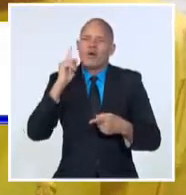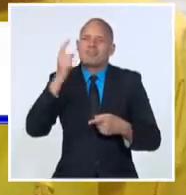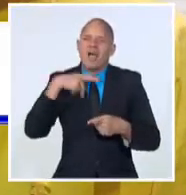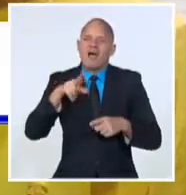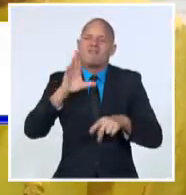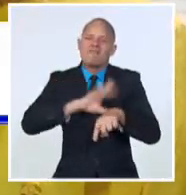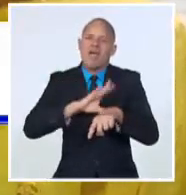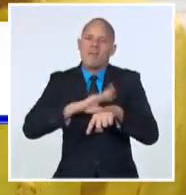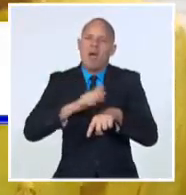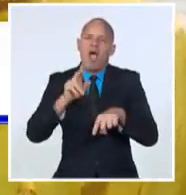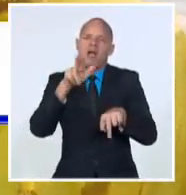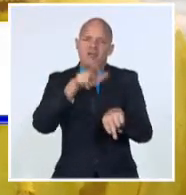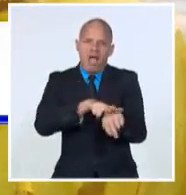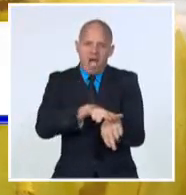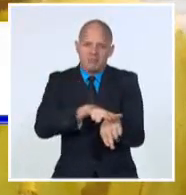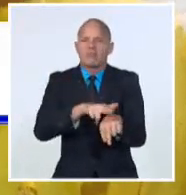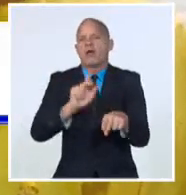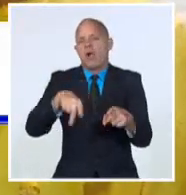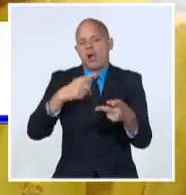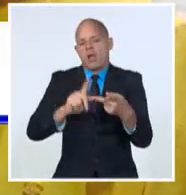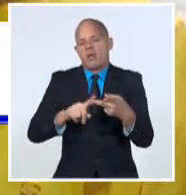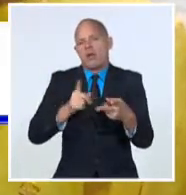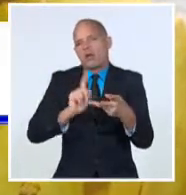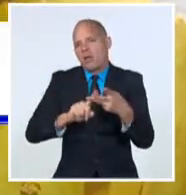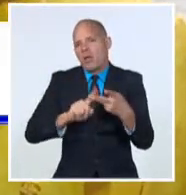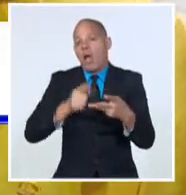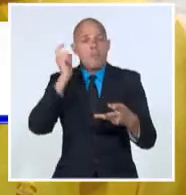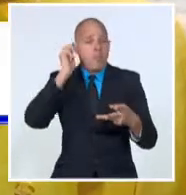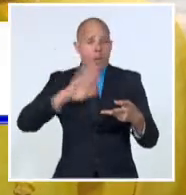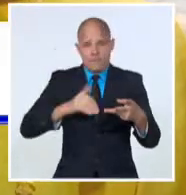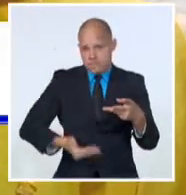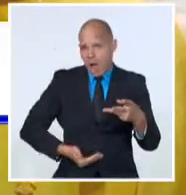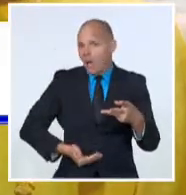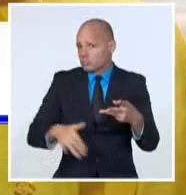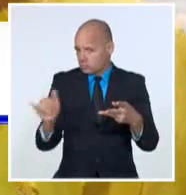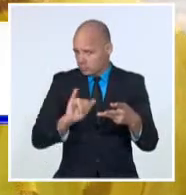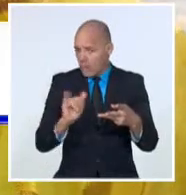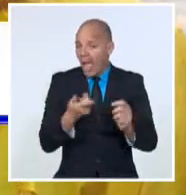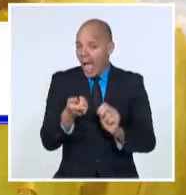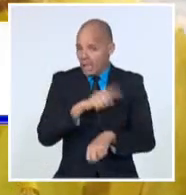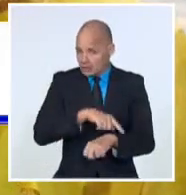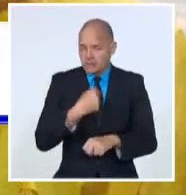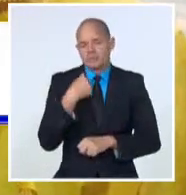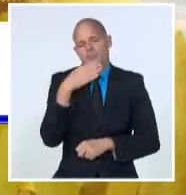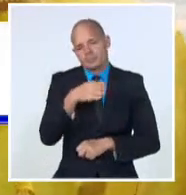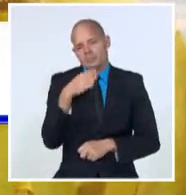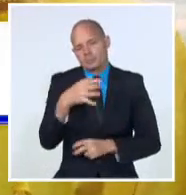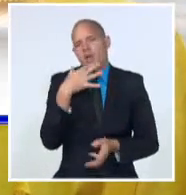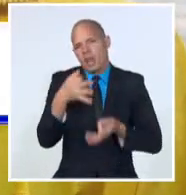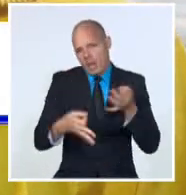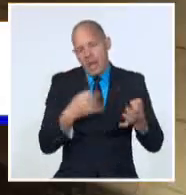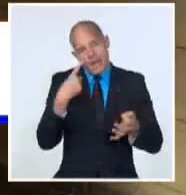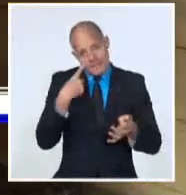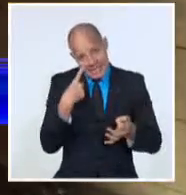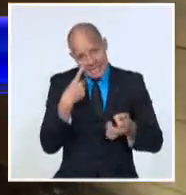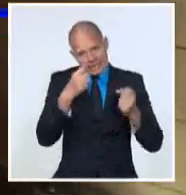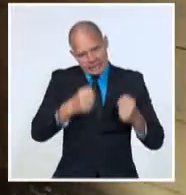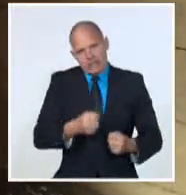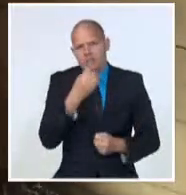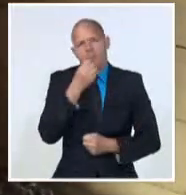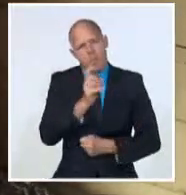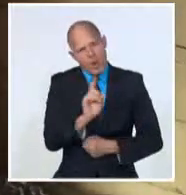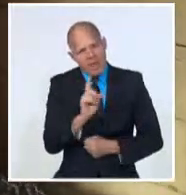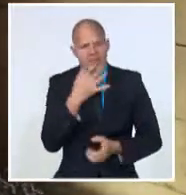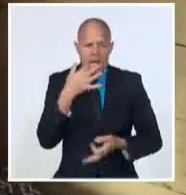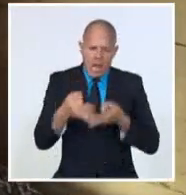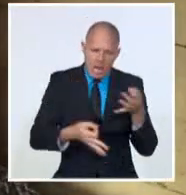embarazadas, donde sí se ha previsto desde el día de ayer conversar con estas familias. En el caso de las embarazadas han sido evacuadas. Se han